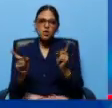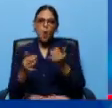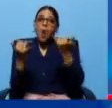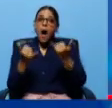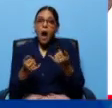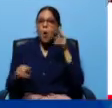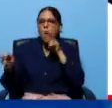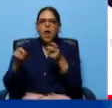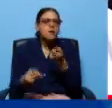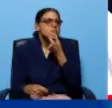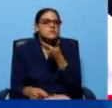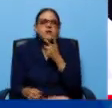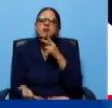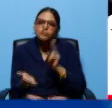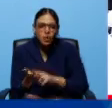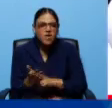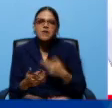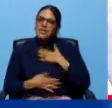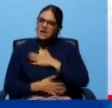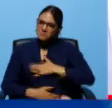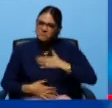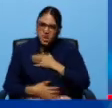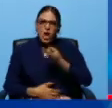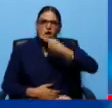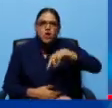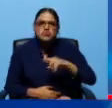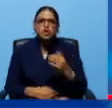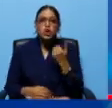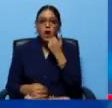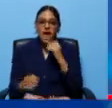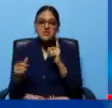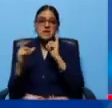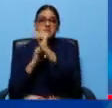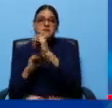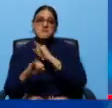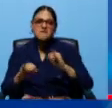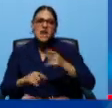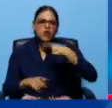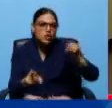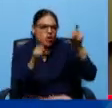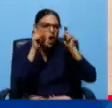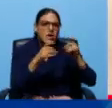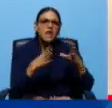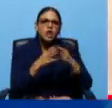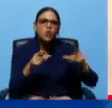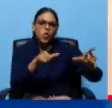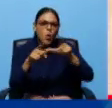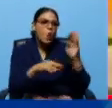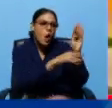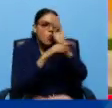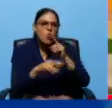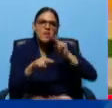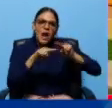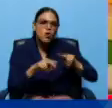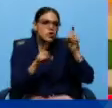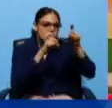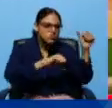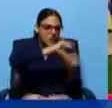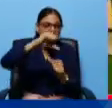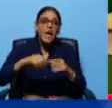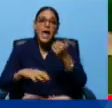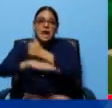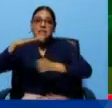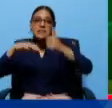está bellísimo. Nosotros que ya vamos saliendo, enseñarle a los más pequeños a cuidar los espacios. Ya el director y el